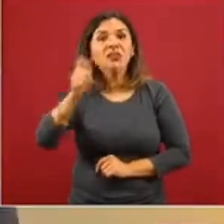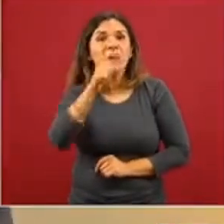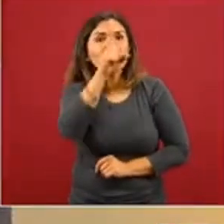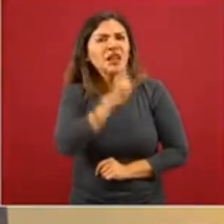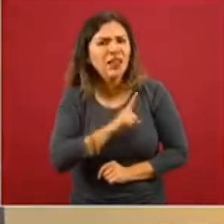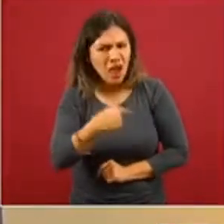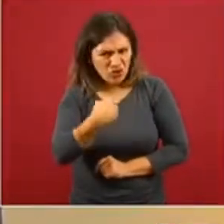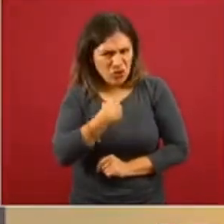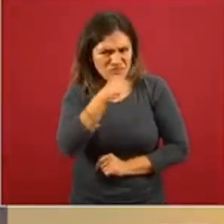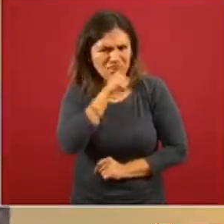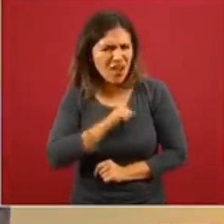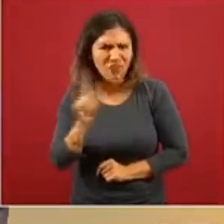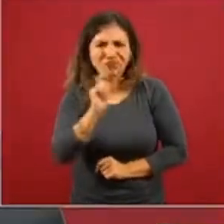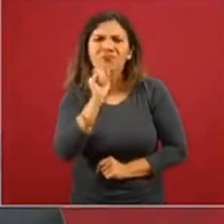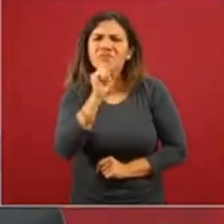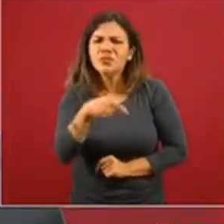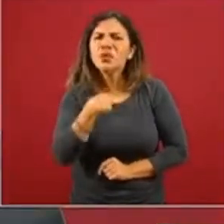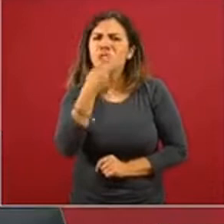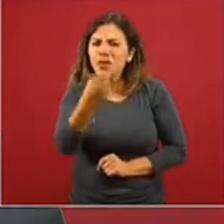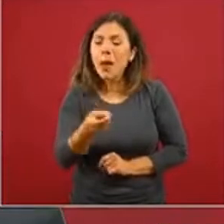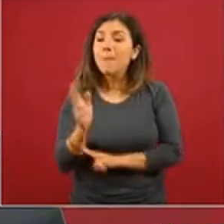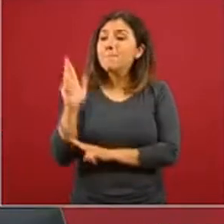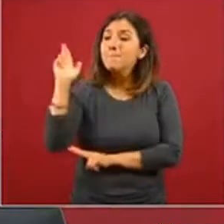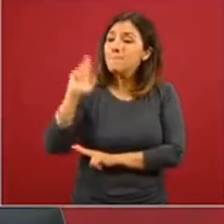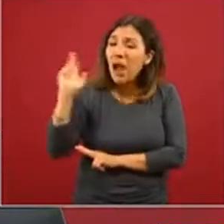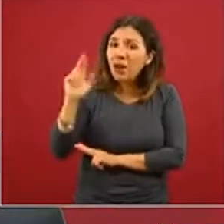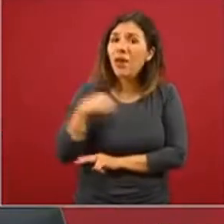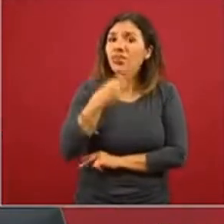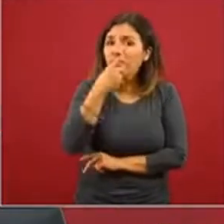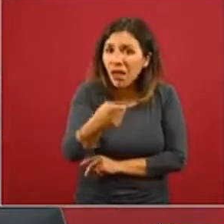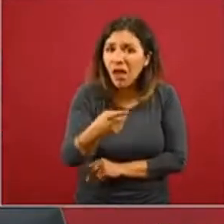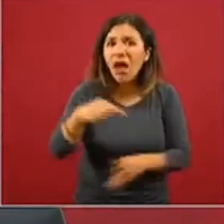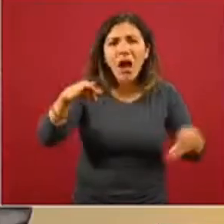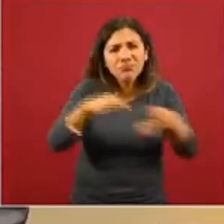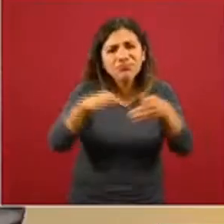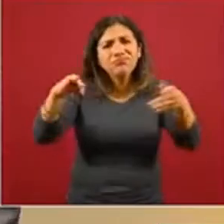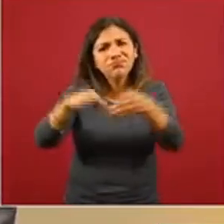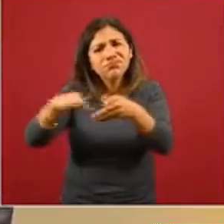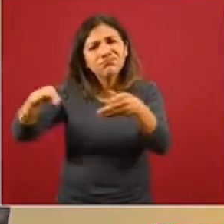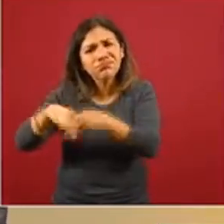no oculto, es esto a lo que me referí el martes y en varias instancias.